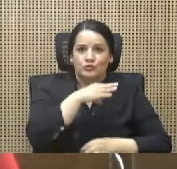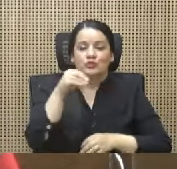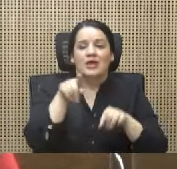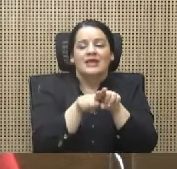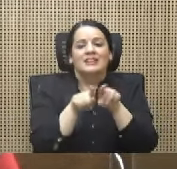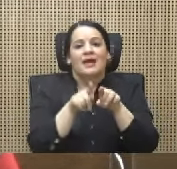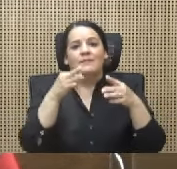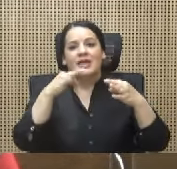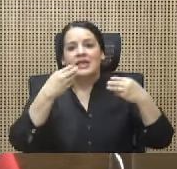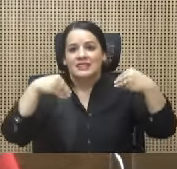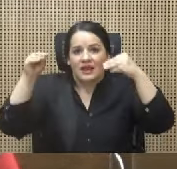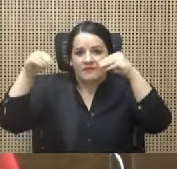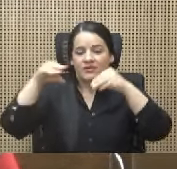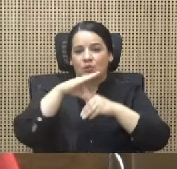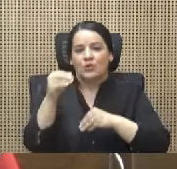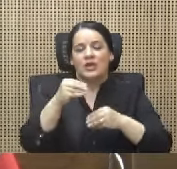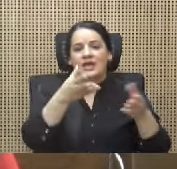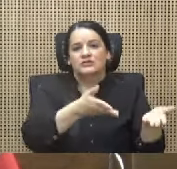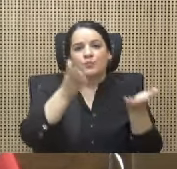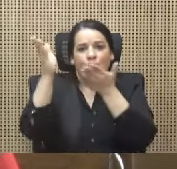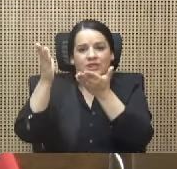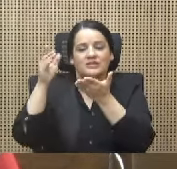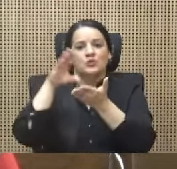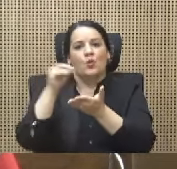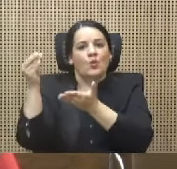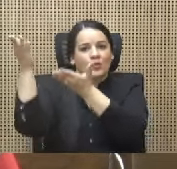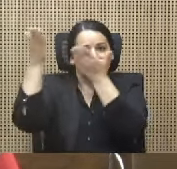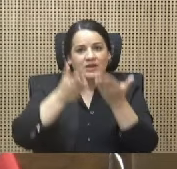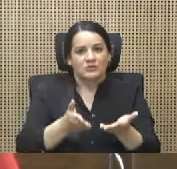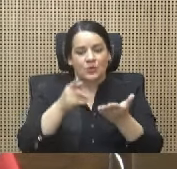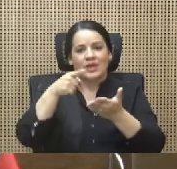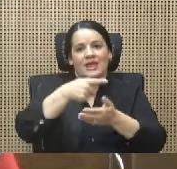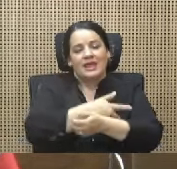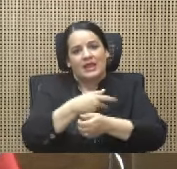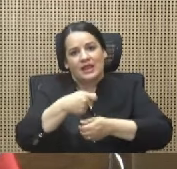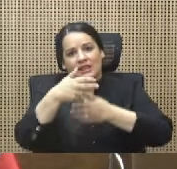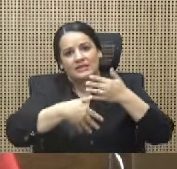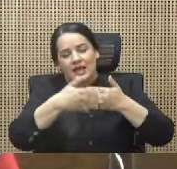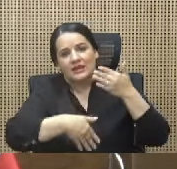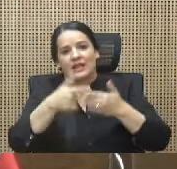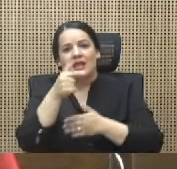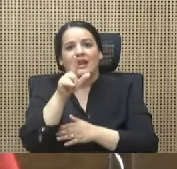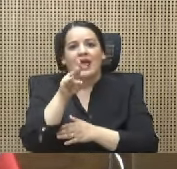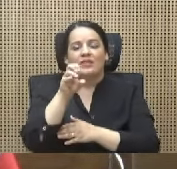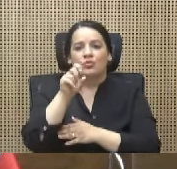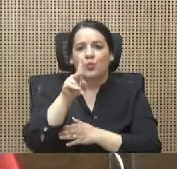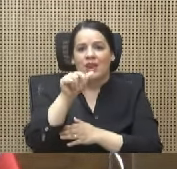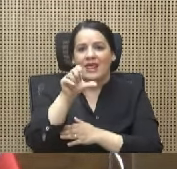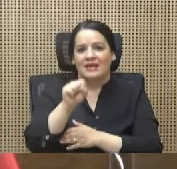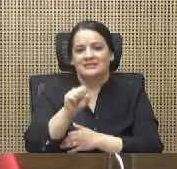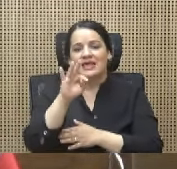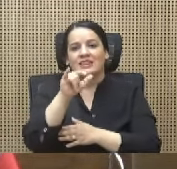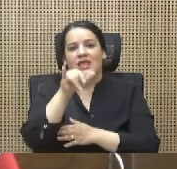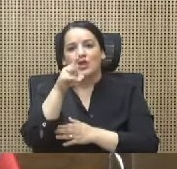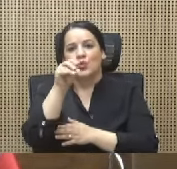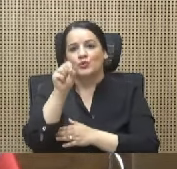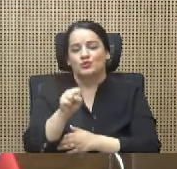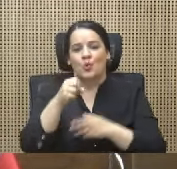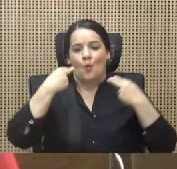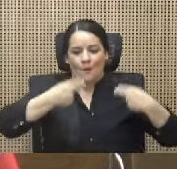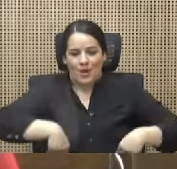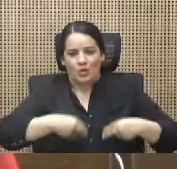introducción, exportación, comercialización o extracción ilícita de sangre, fluidos, glándulas, órganos o tejidos humanos o de sus